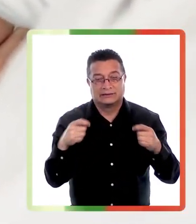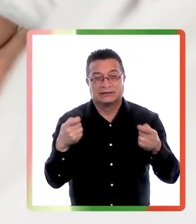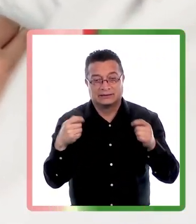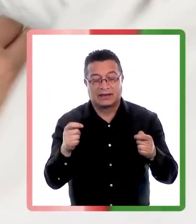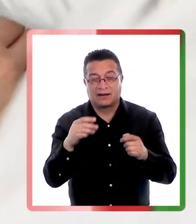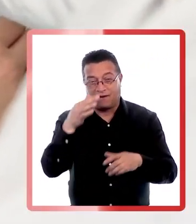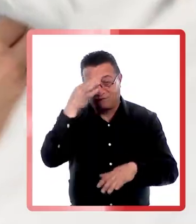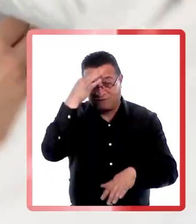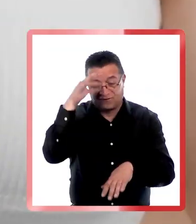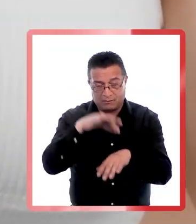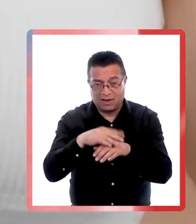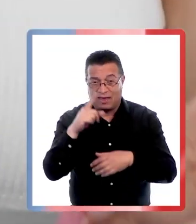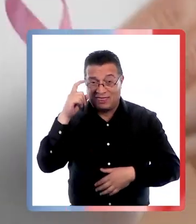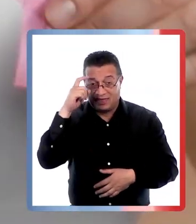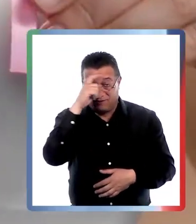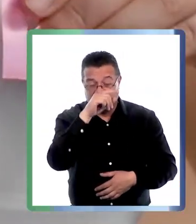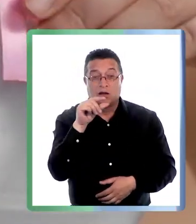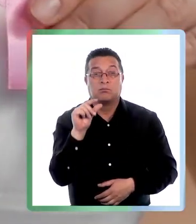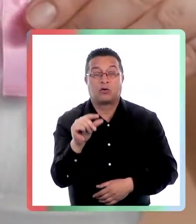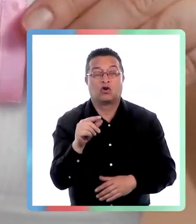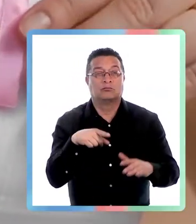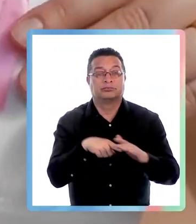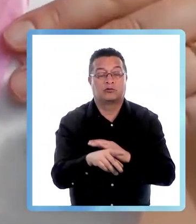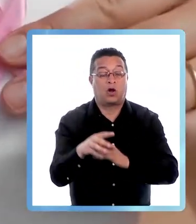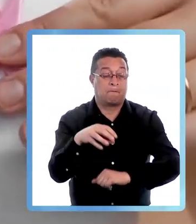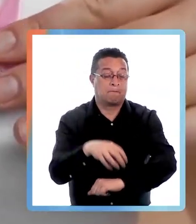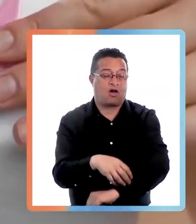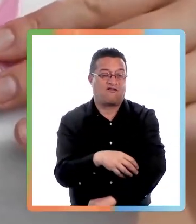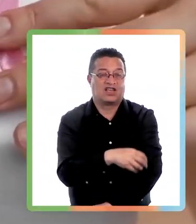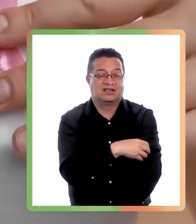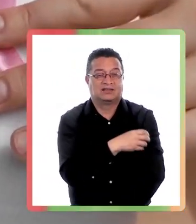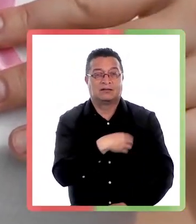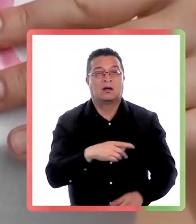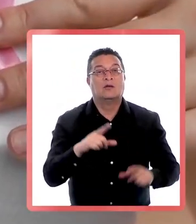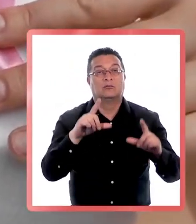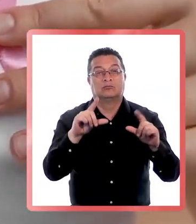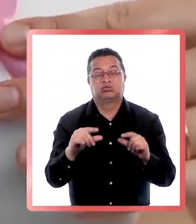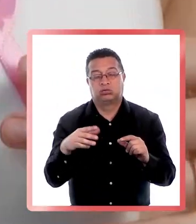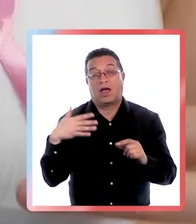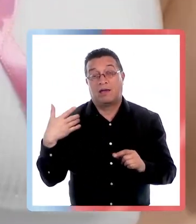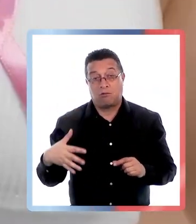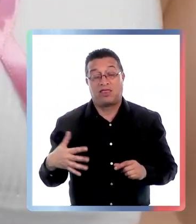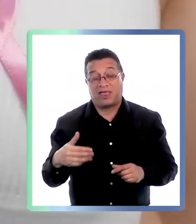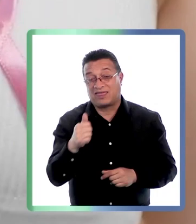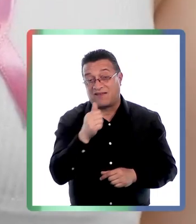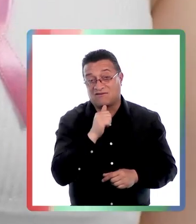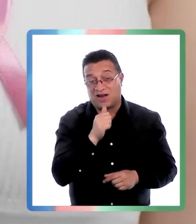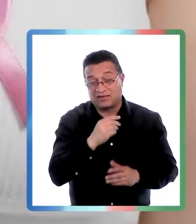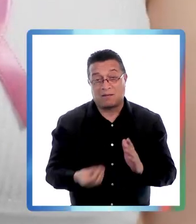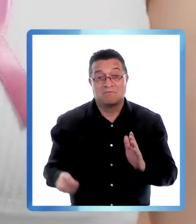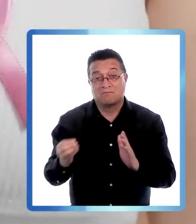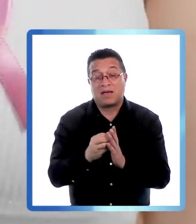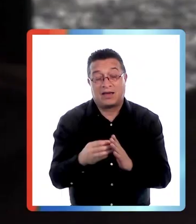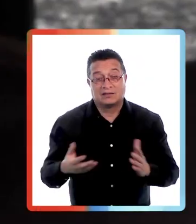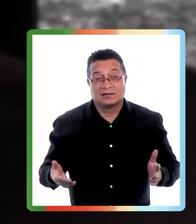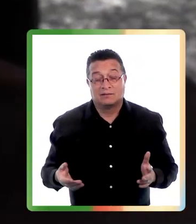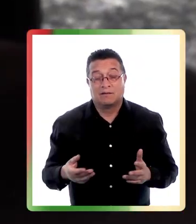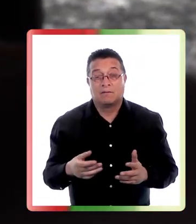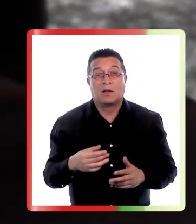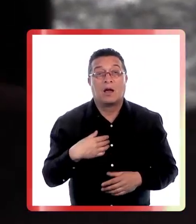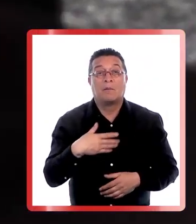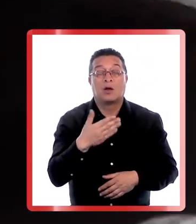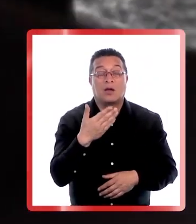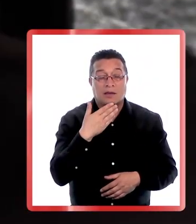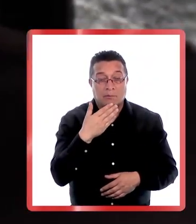trata enfermedades complejas en las provincias. Es un déficit importante que tenemos.